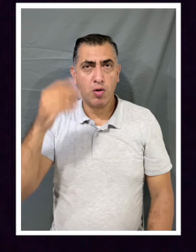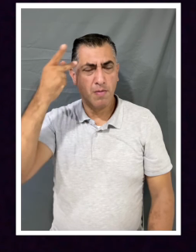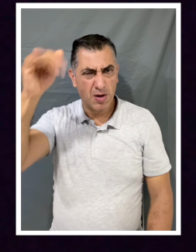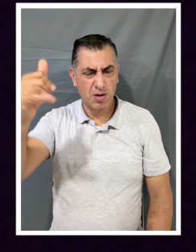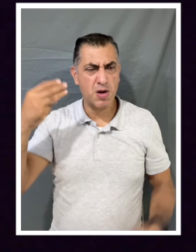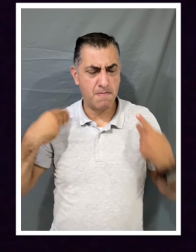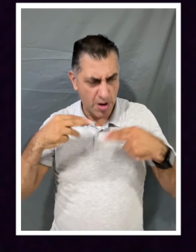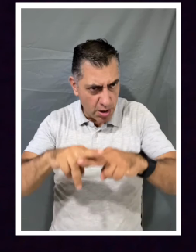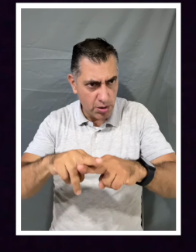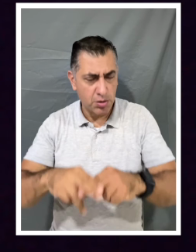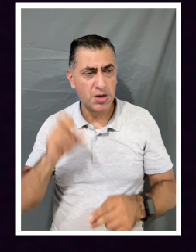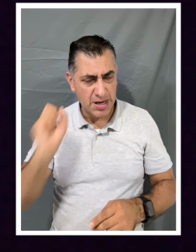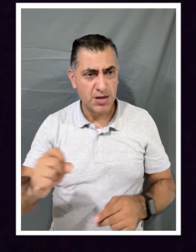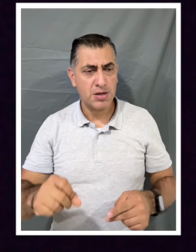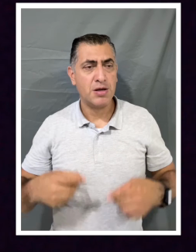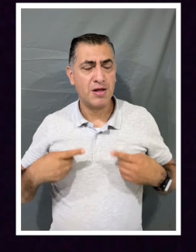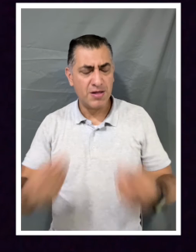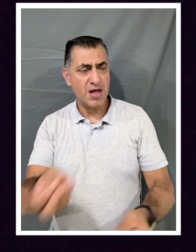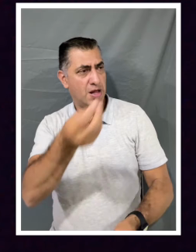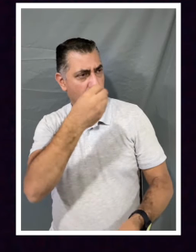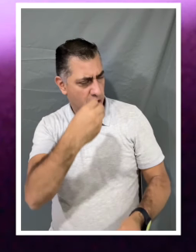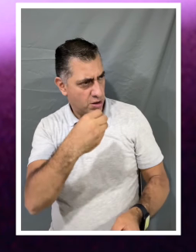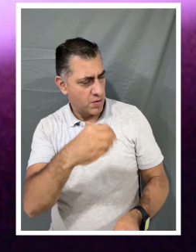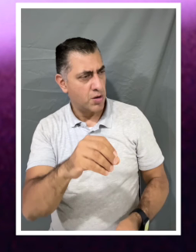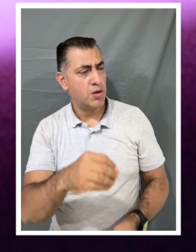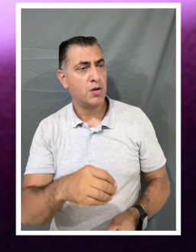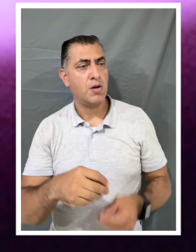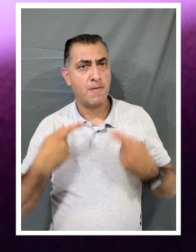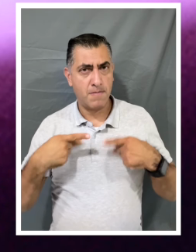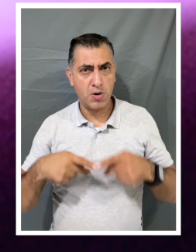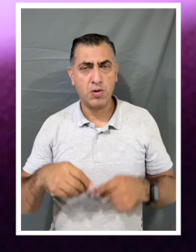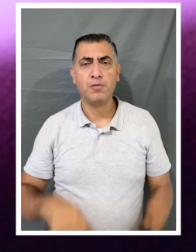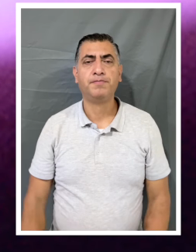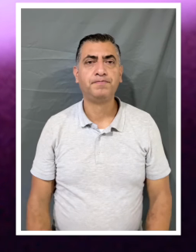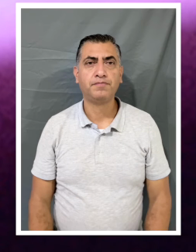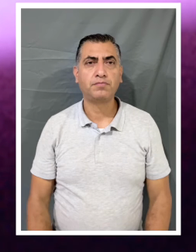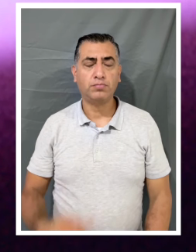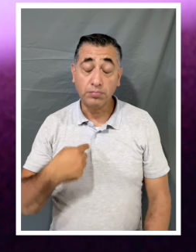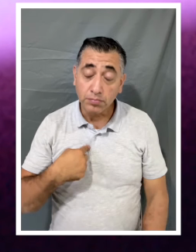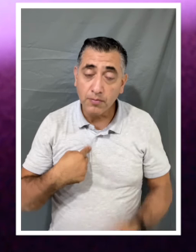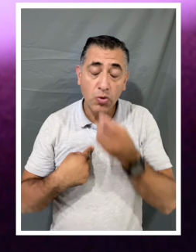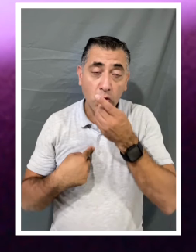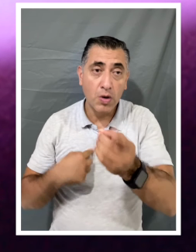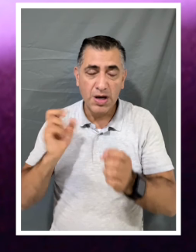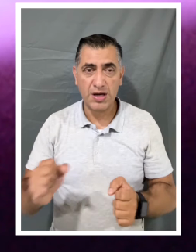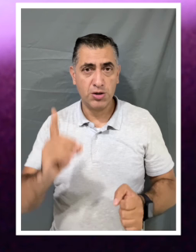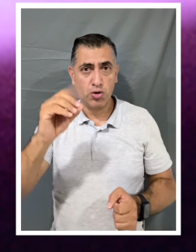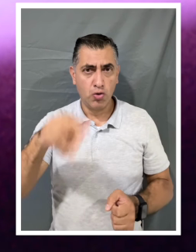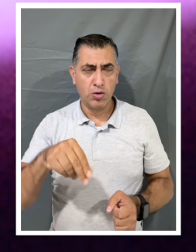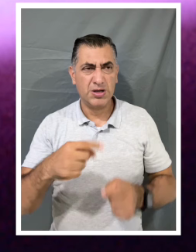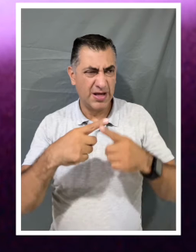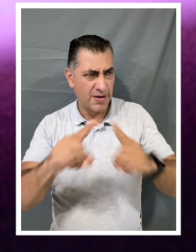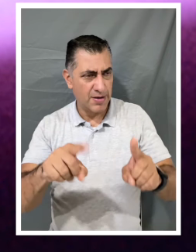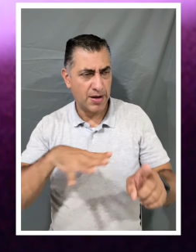maestros y básicamente son quienes alimentan el rebaño ahora mi postura personal es que estos dones son distintos